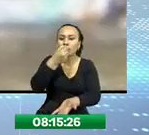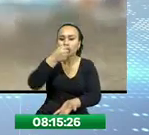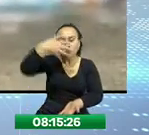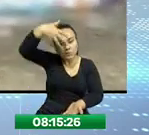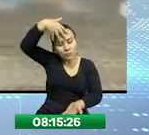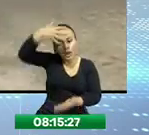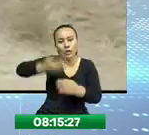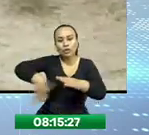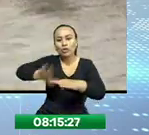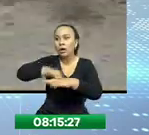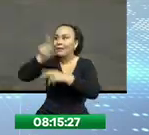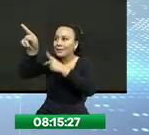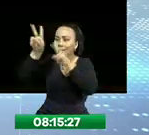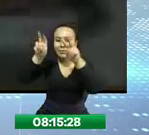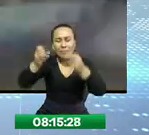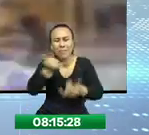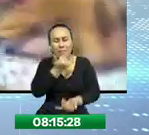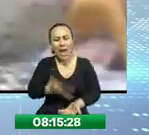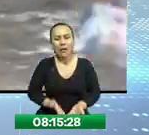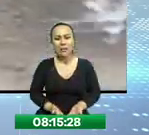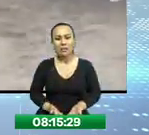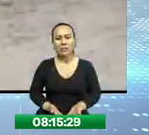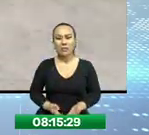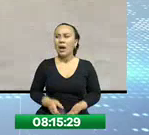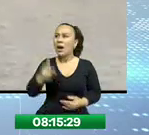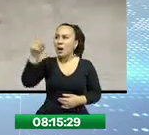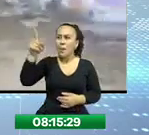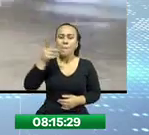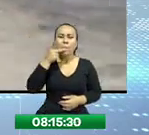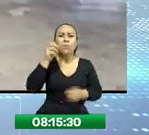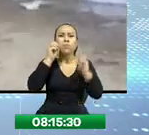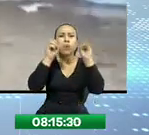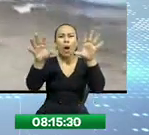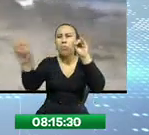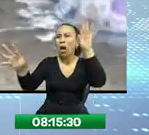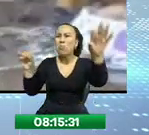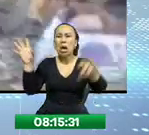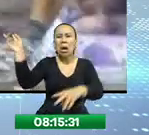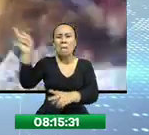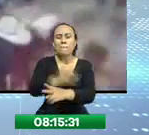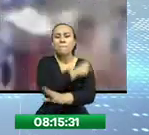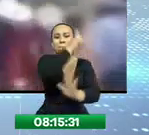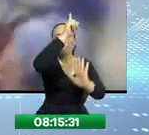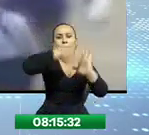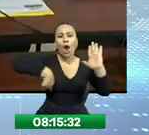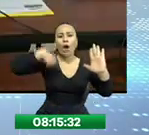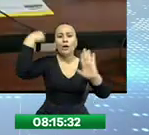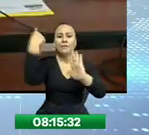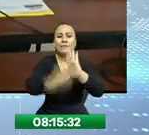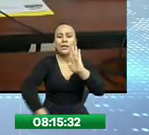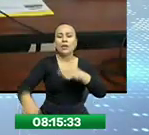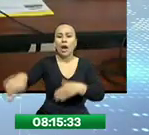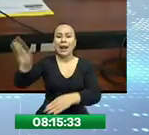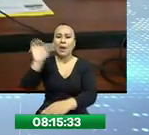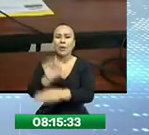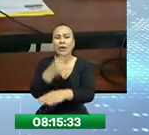tema. Y que ese tipo de programas sean prohibidos de una vez por todas, prohibidos en todo el Ecuador.